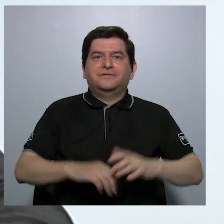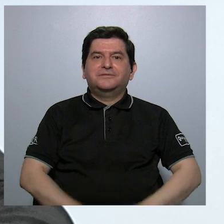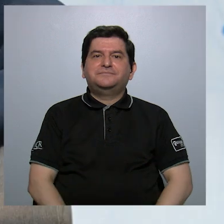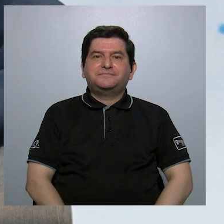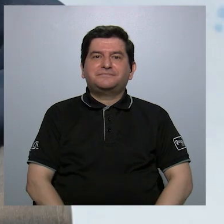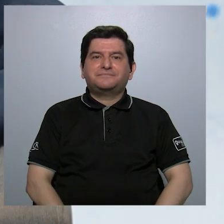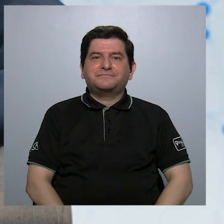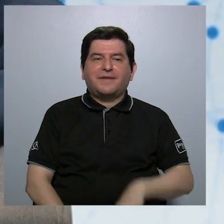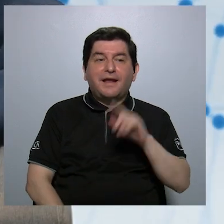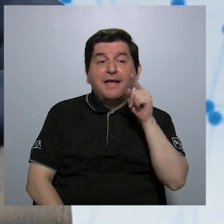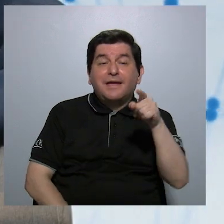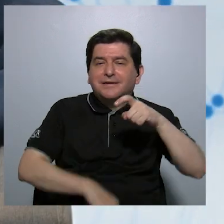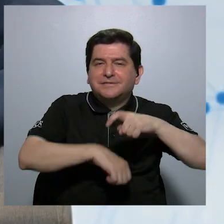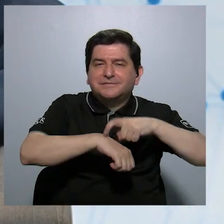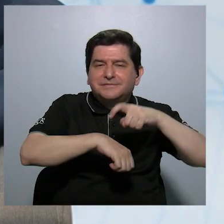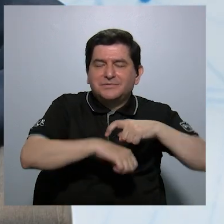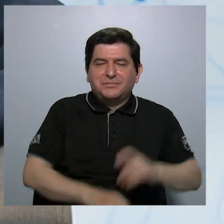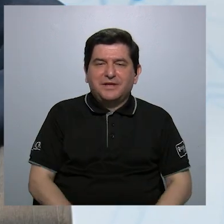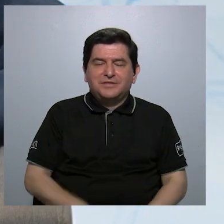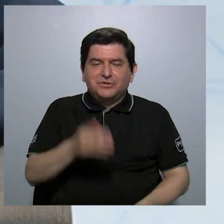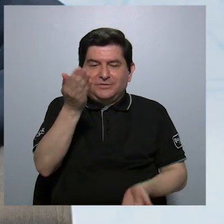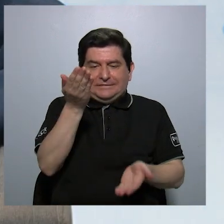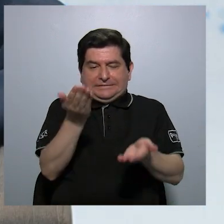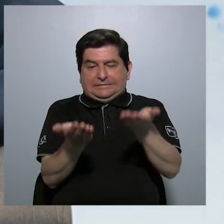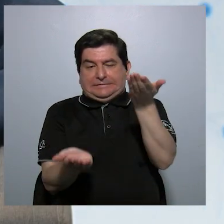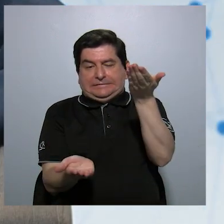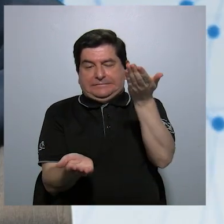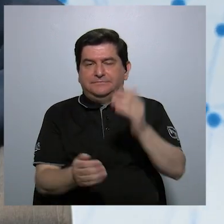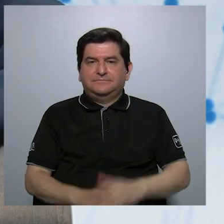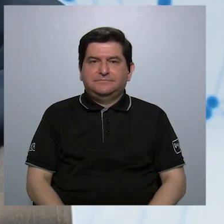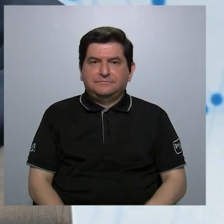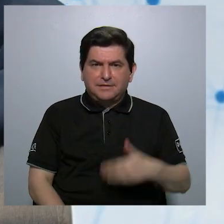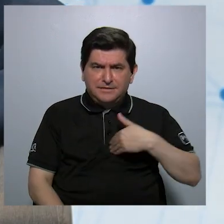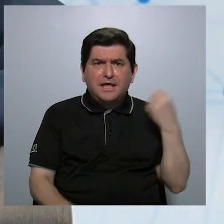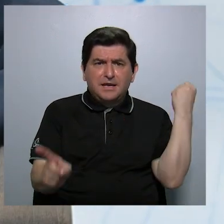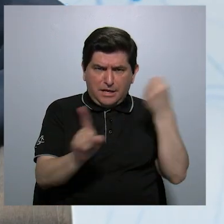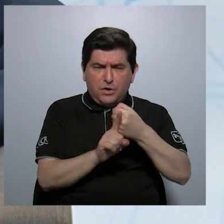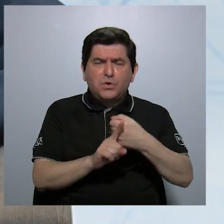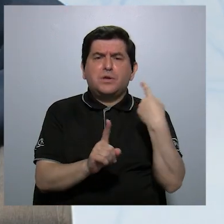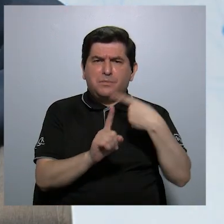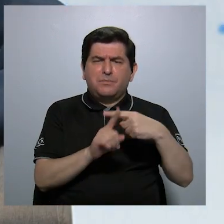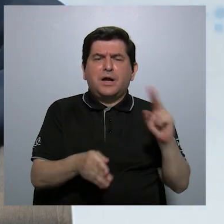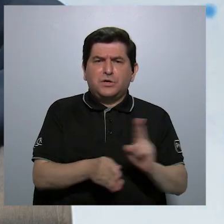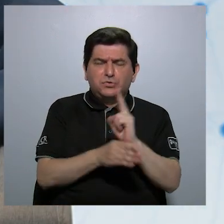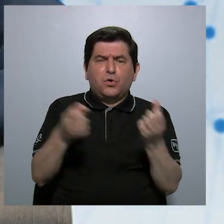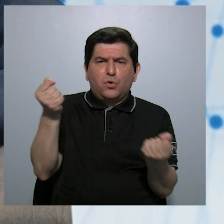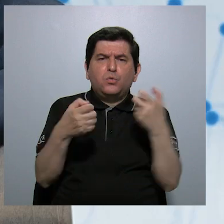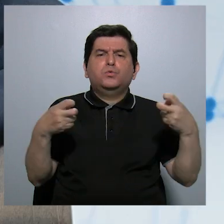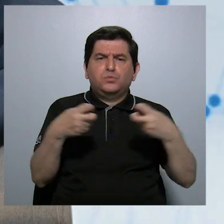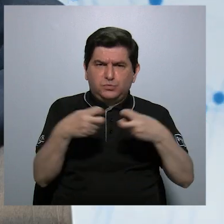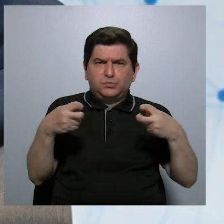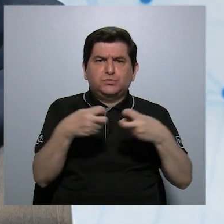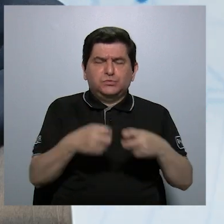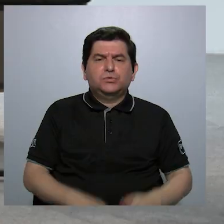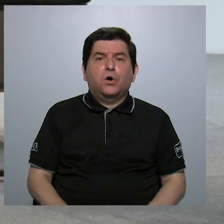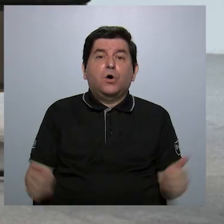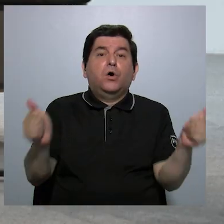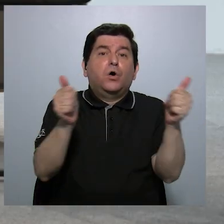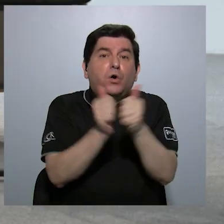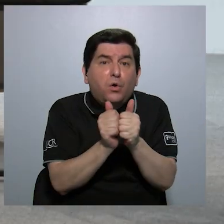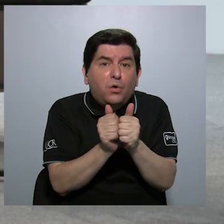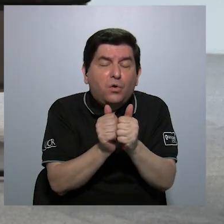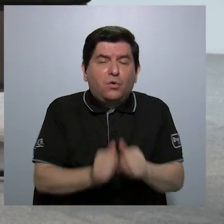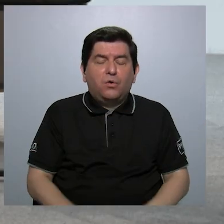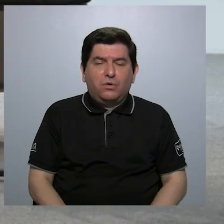eléctrico. Entonces, es ahí donde tenemos ese desbalance. Realmente tiene un impacto positivo utilizar un carro eléctrico